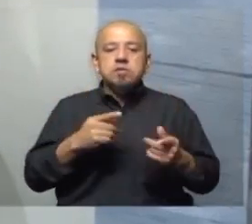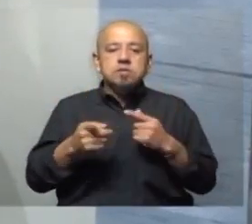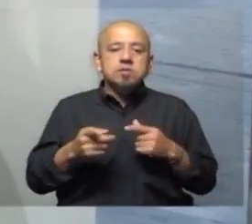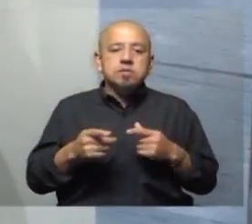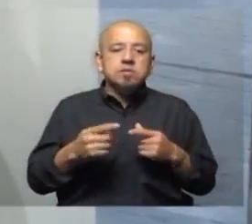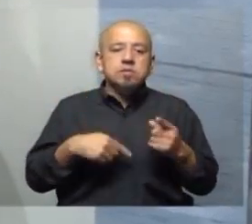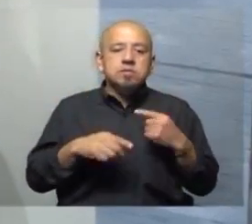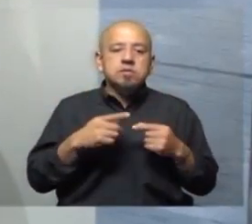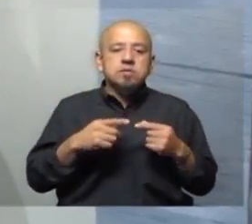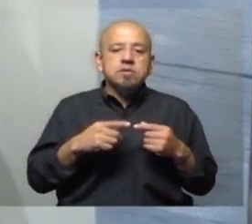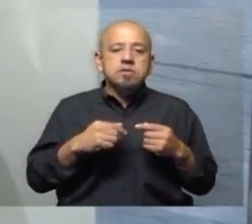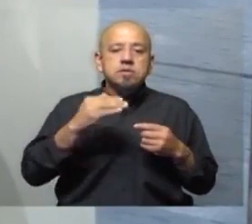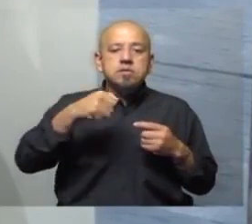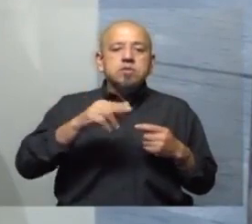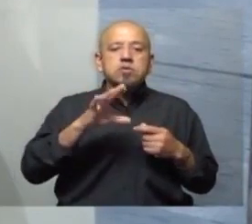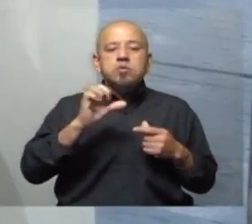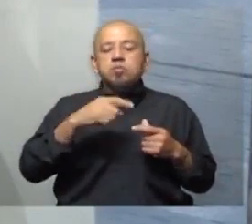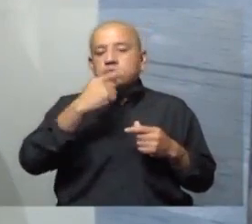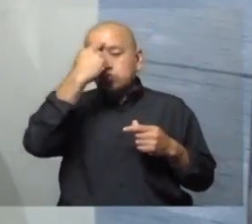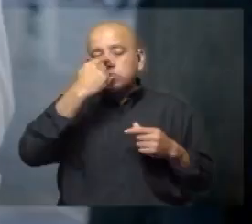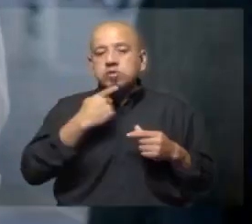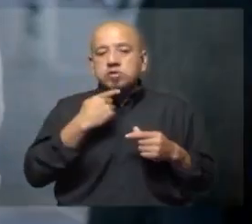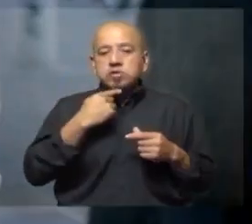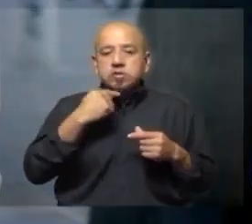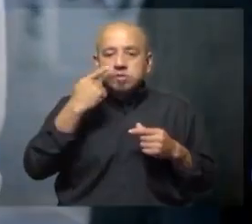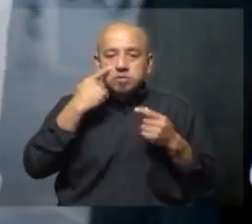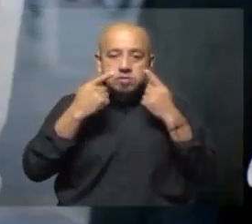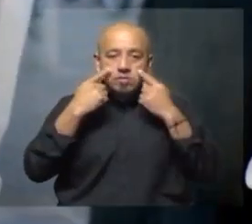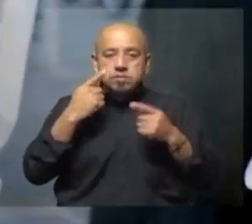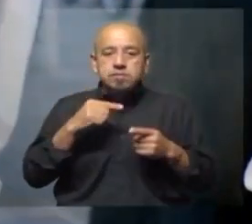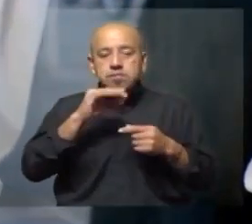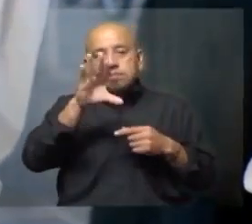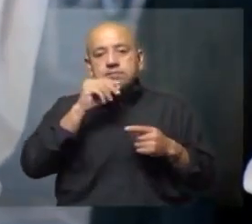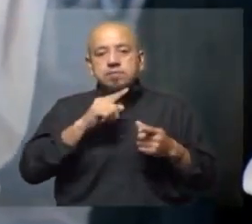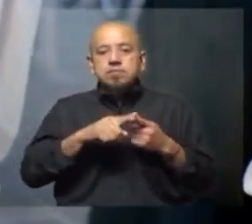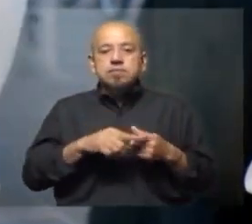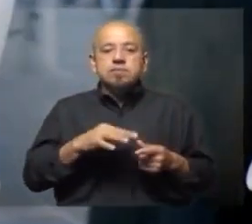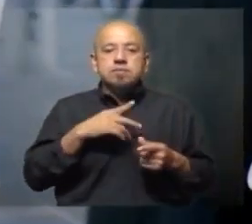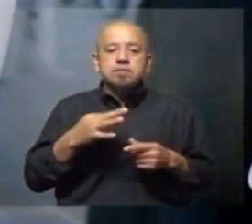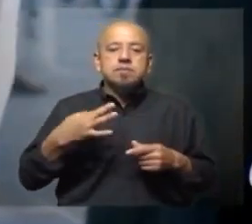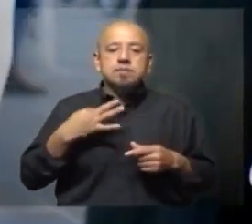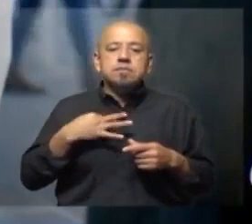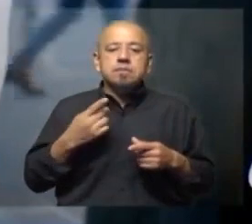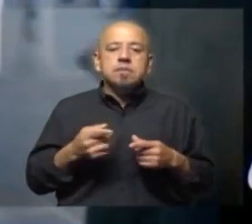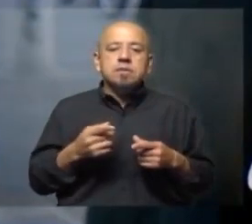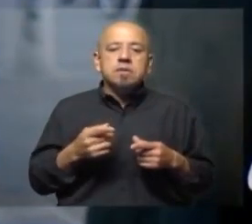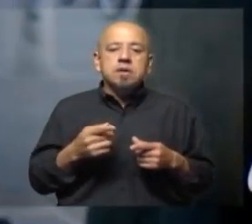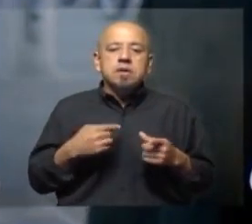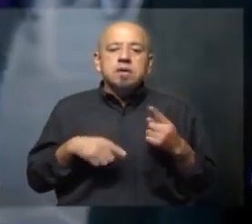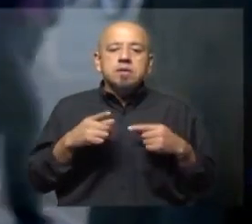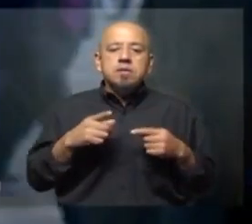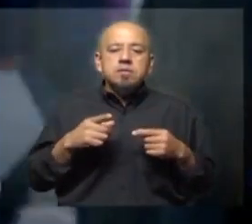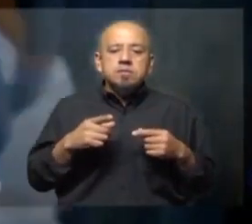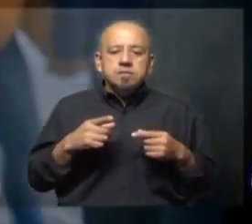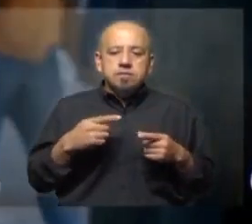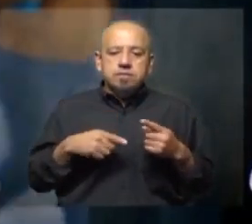de los museos veía la figura se empezó a bailar y después bueno tiene toda la vida de ella contada este desde su